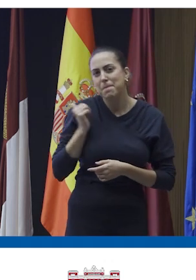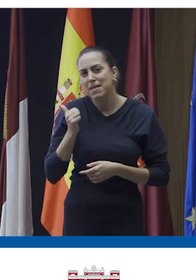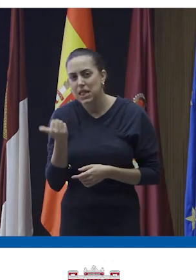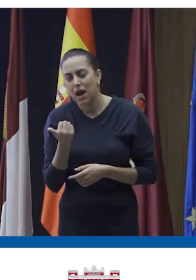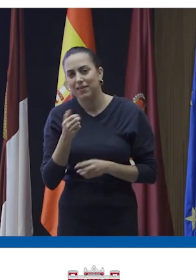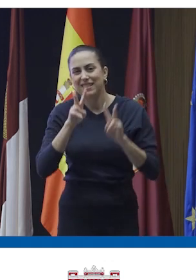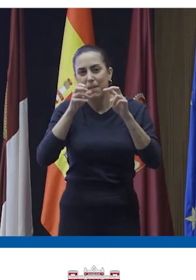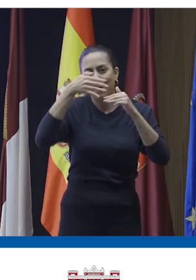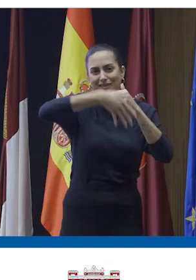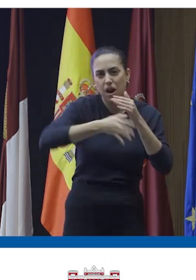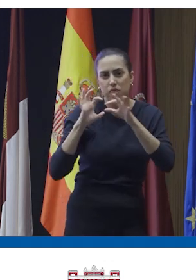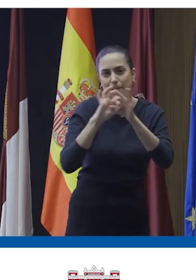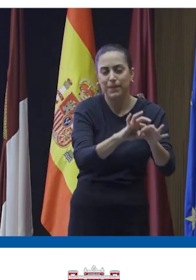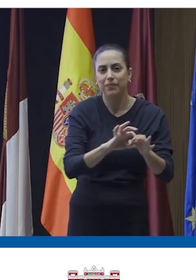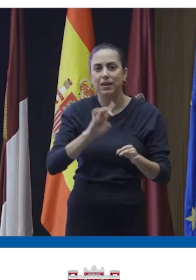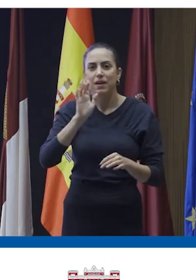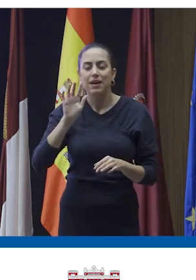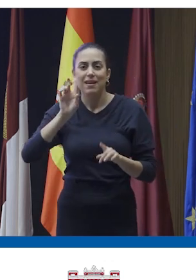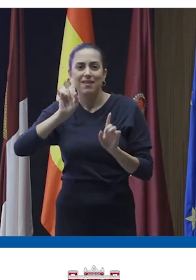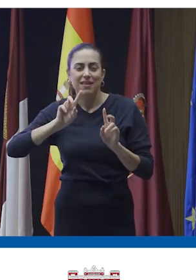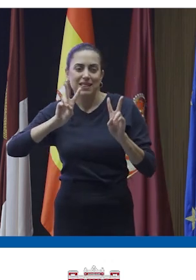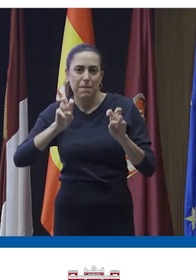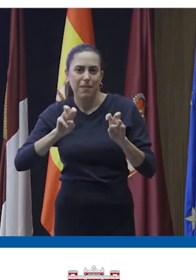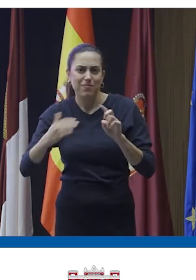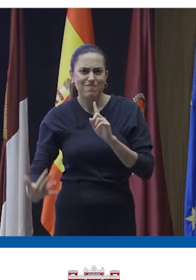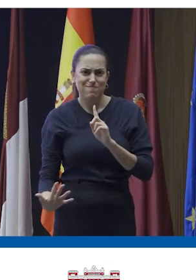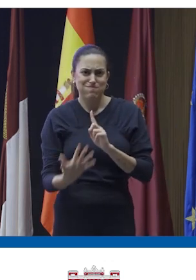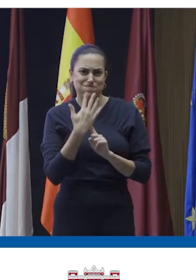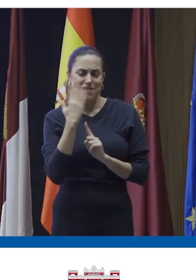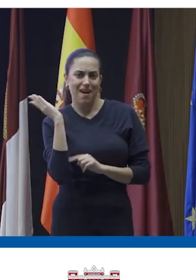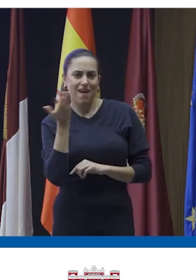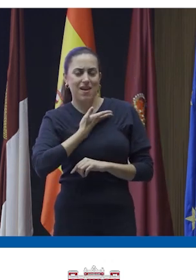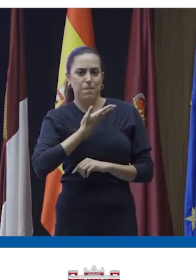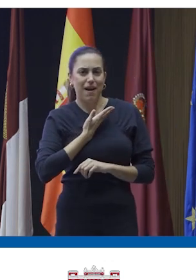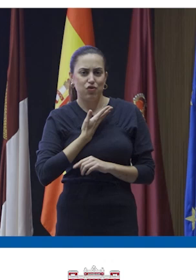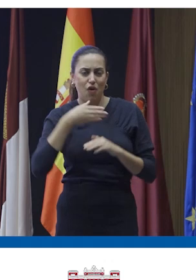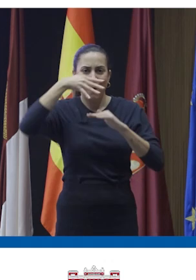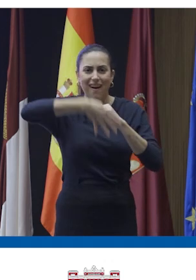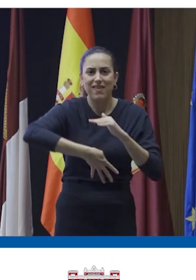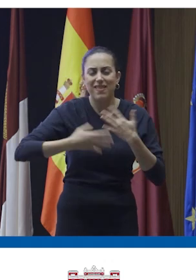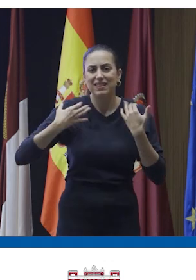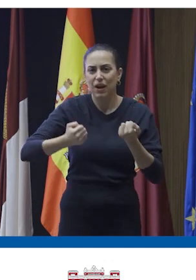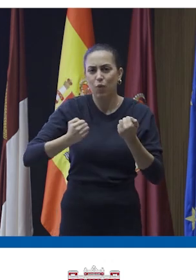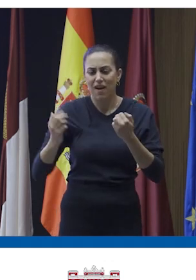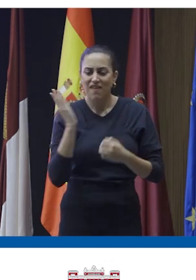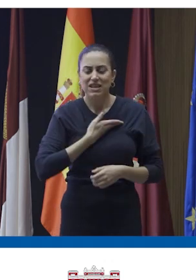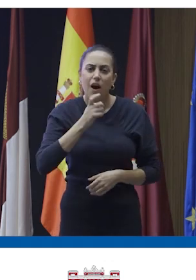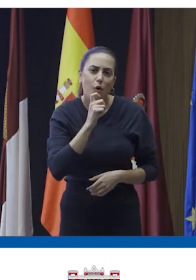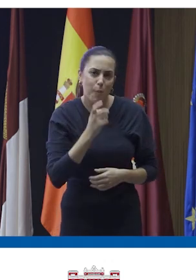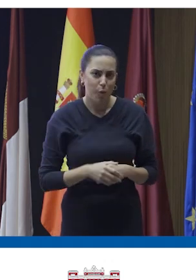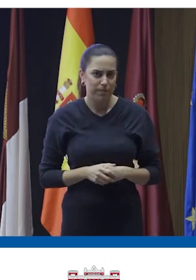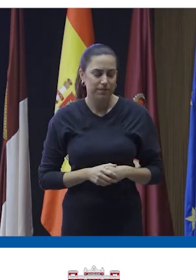Y bueno, pues ¿cuál es el impacto de las cataratas en salud? Pues actualmente pues son como podréis